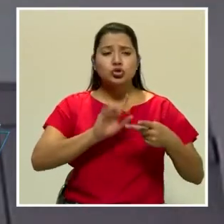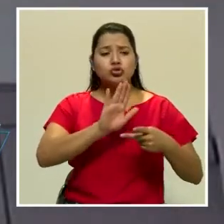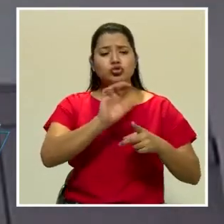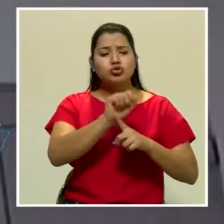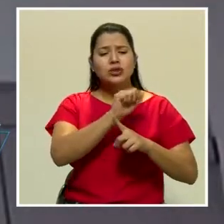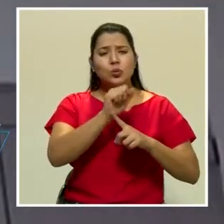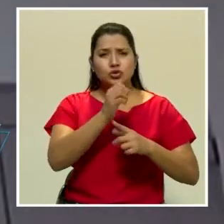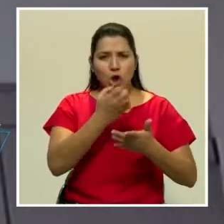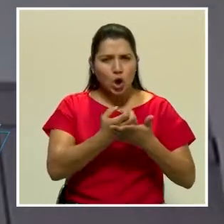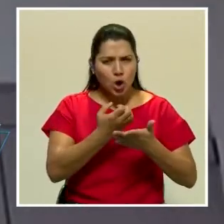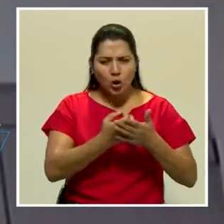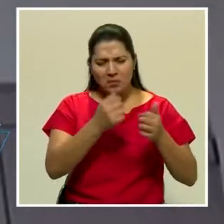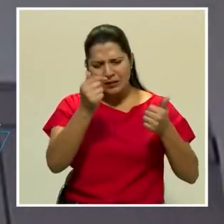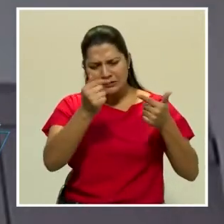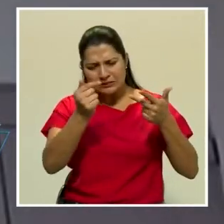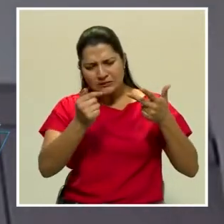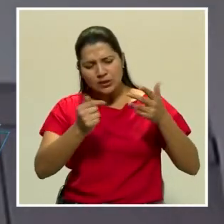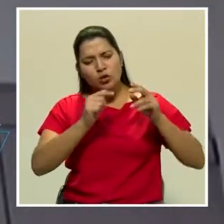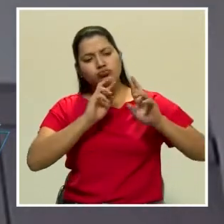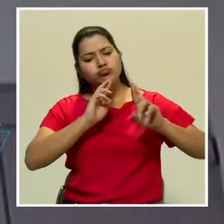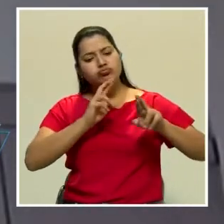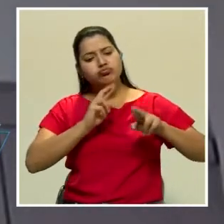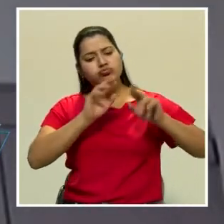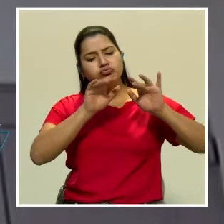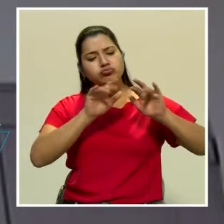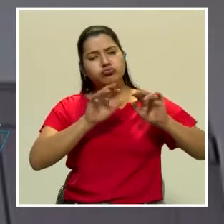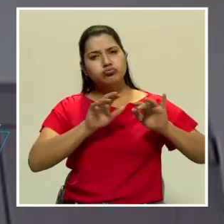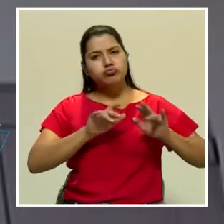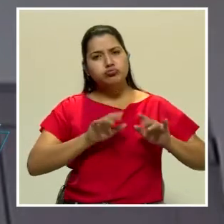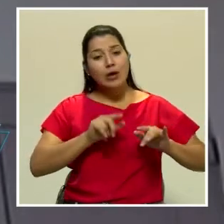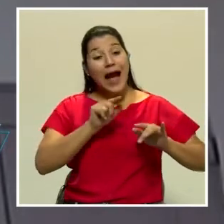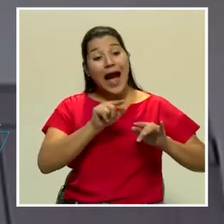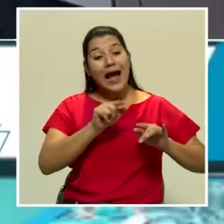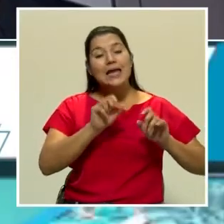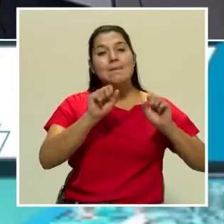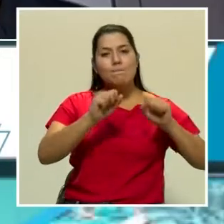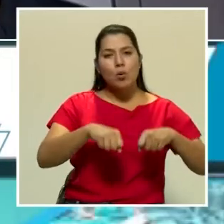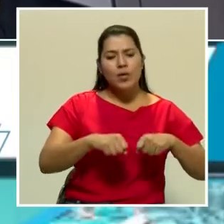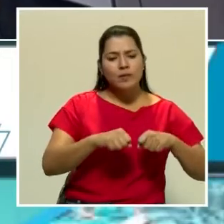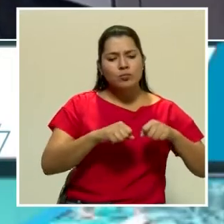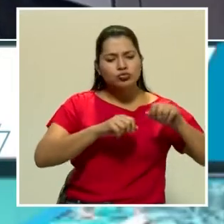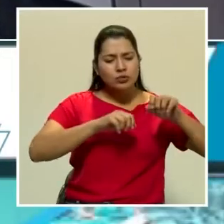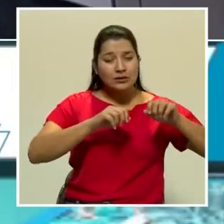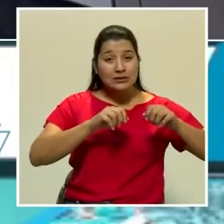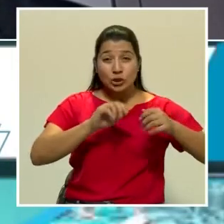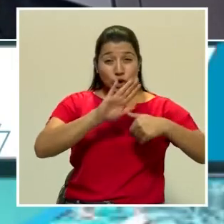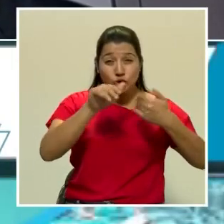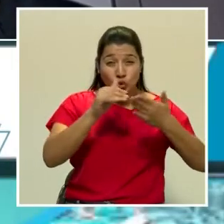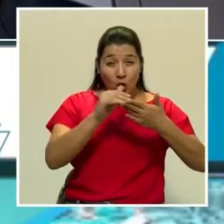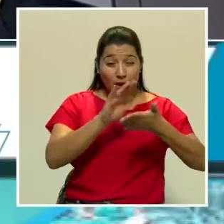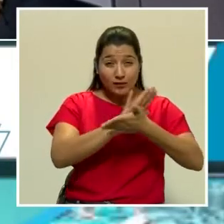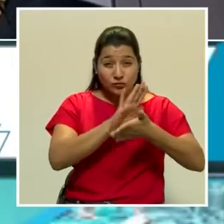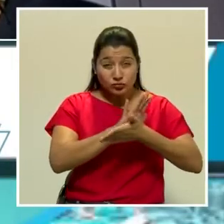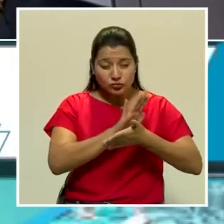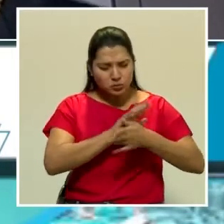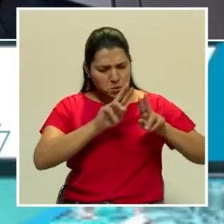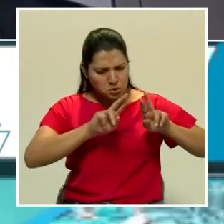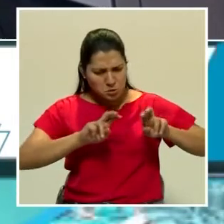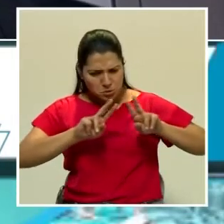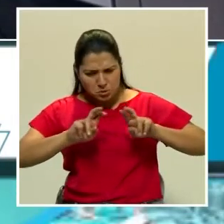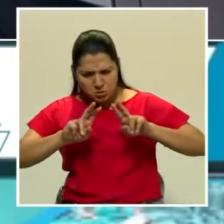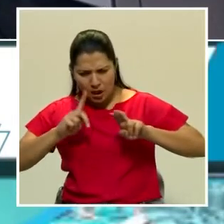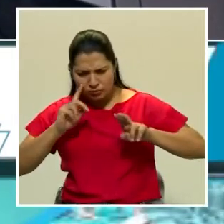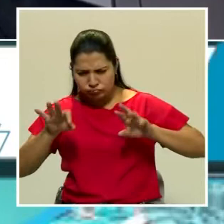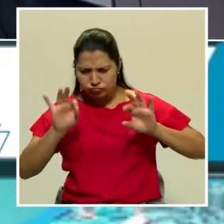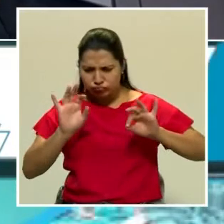ese formulario es que vamos a trabajar para establecer las personas que pueden recibir esta asistencia humanitaria.